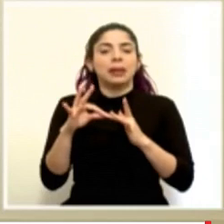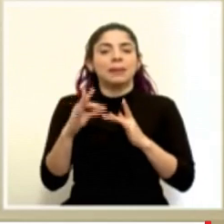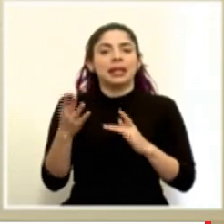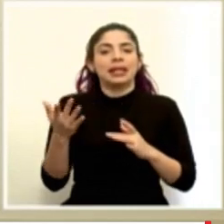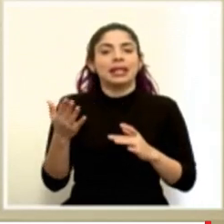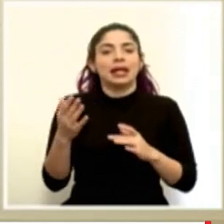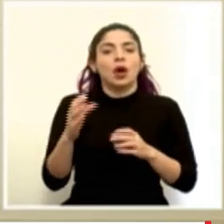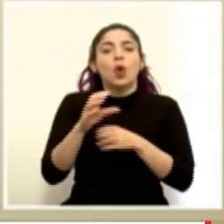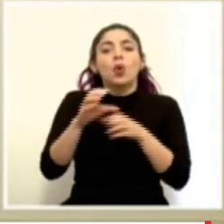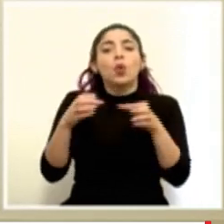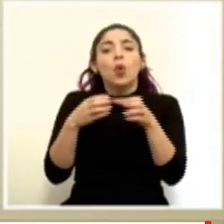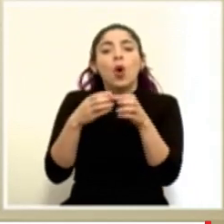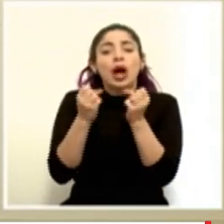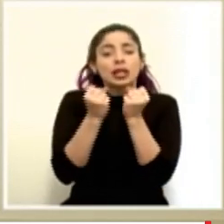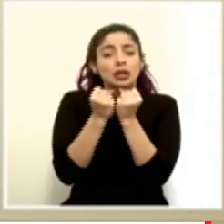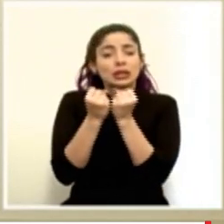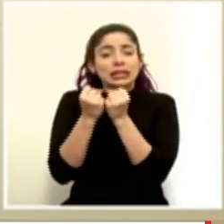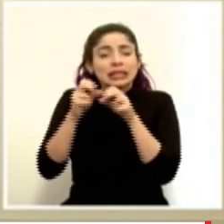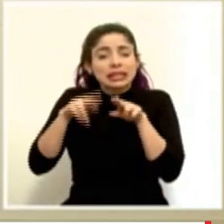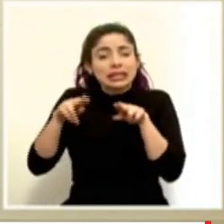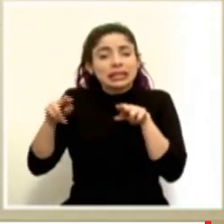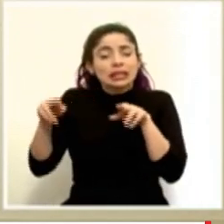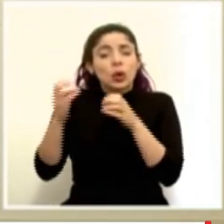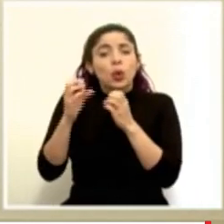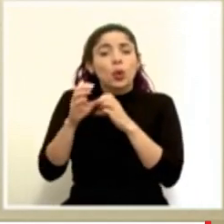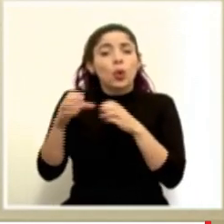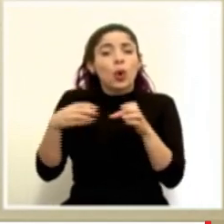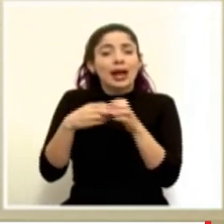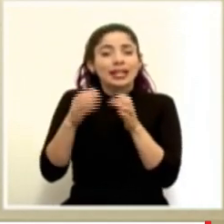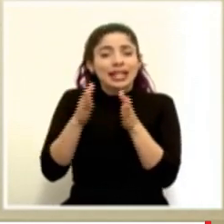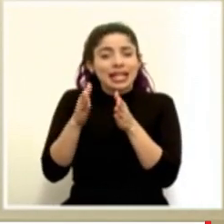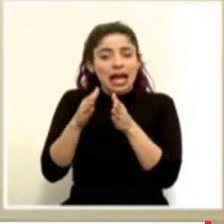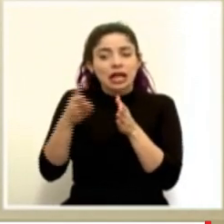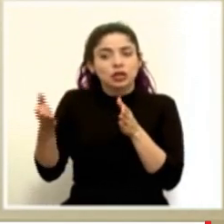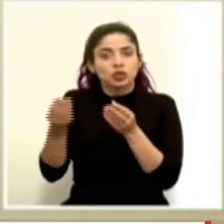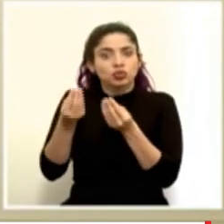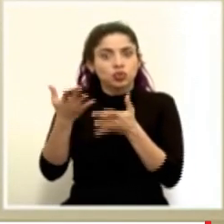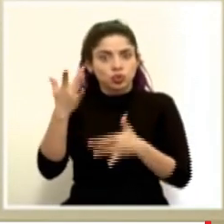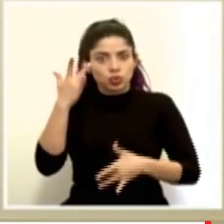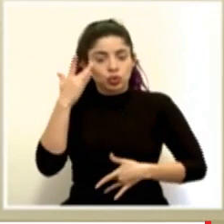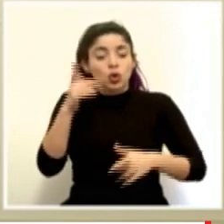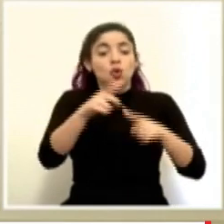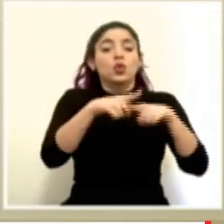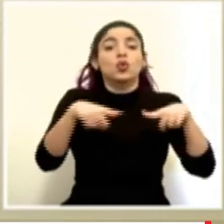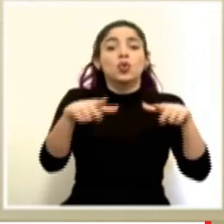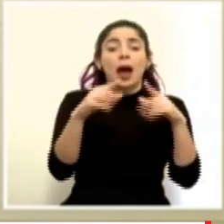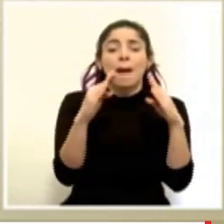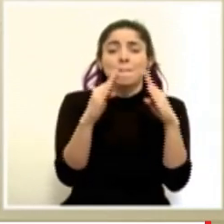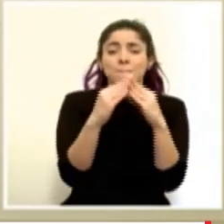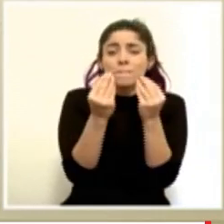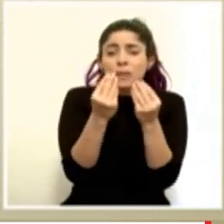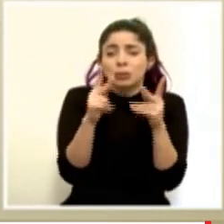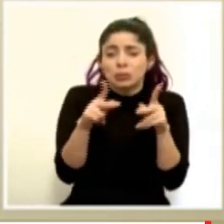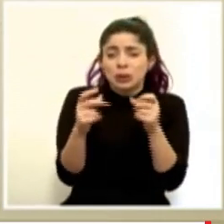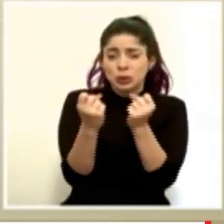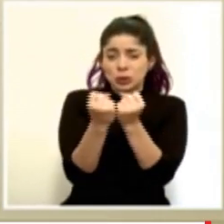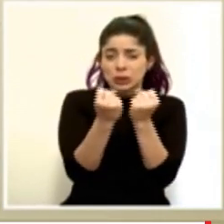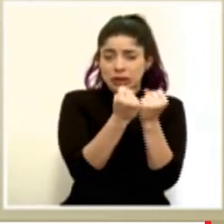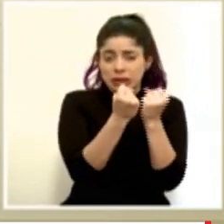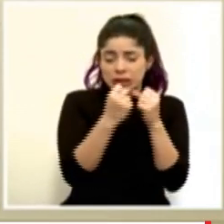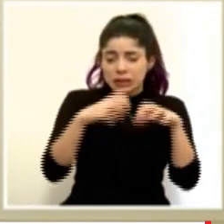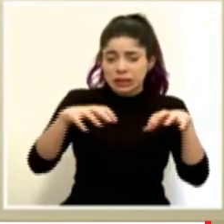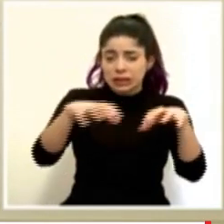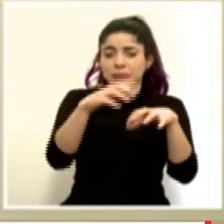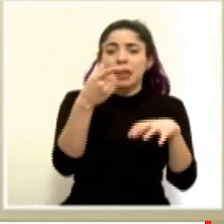especialmente en cuarterías, que también se está dando mucho la cantidad de casos, en ciertos lugares densamente poblados, ¿verdad? Que ya hemos visto